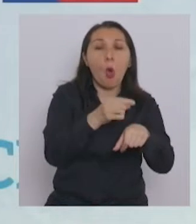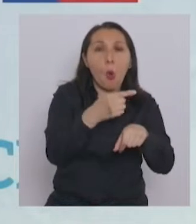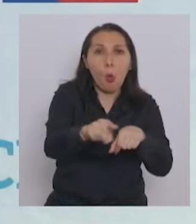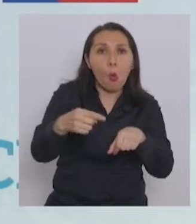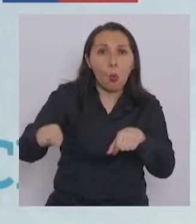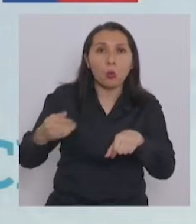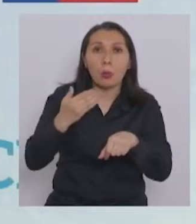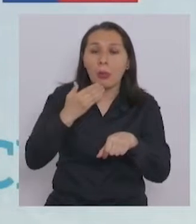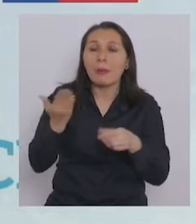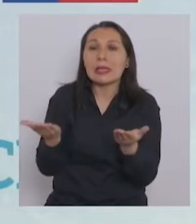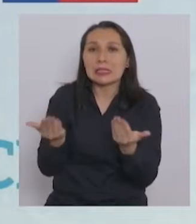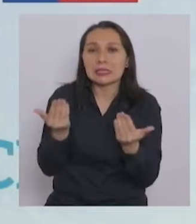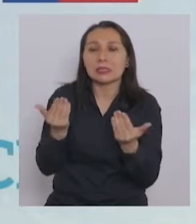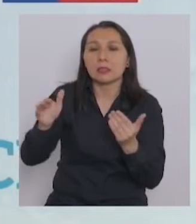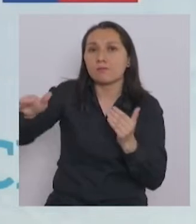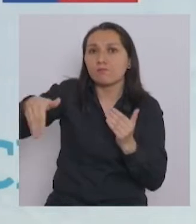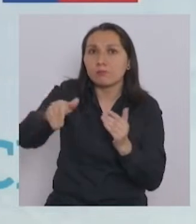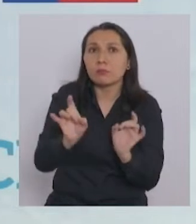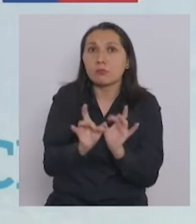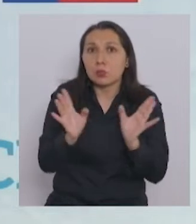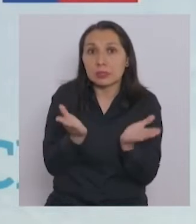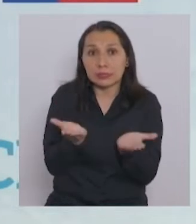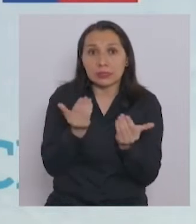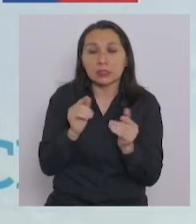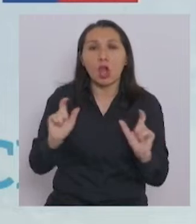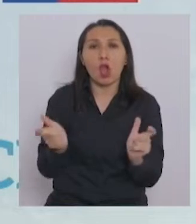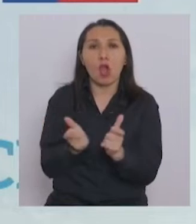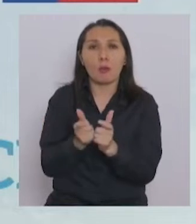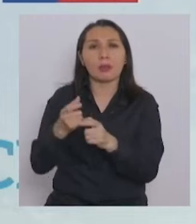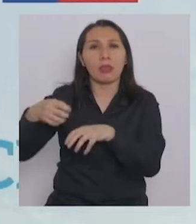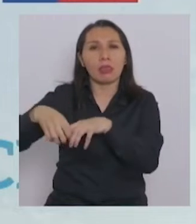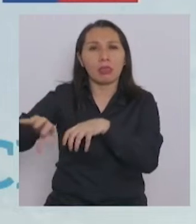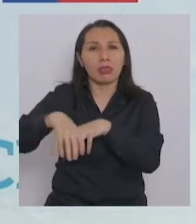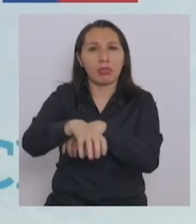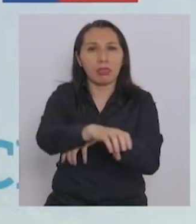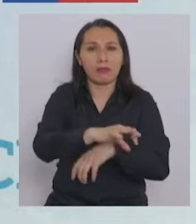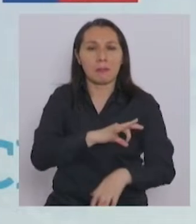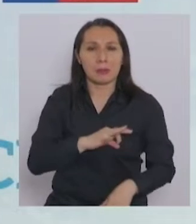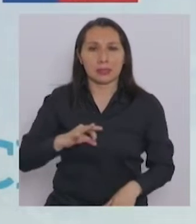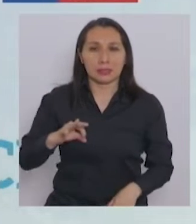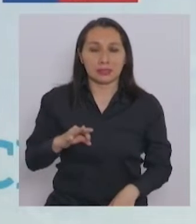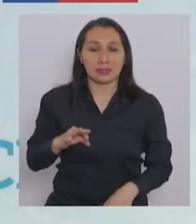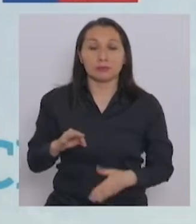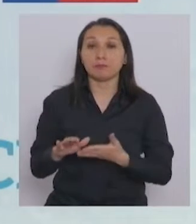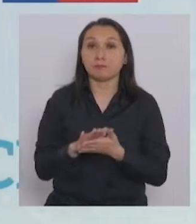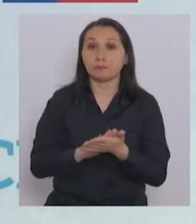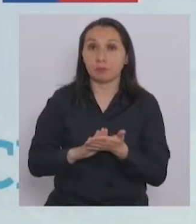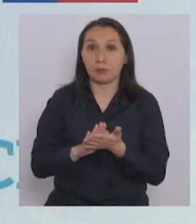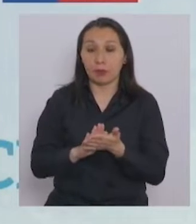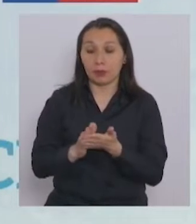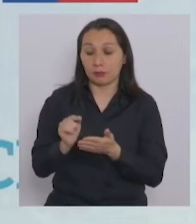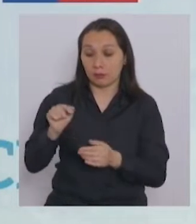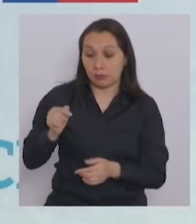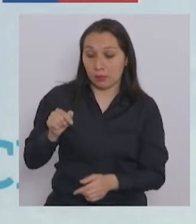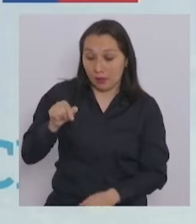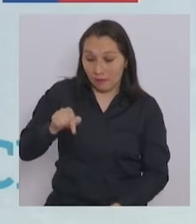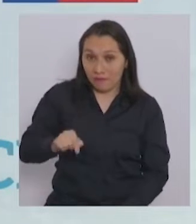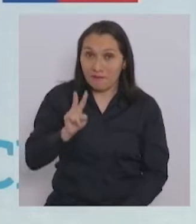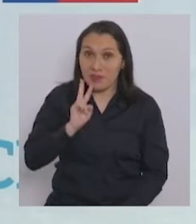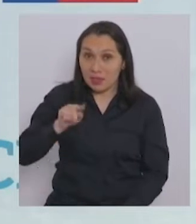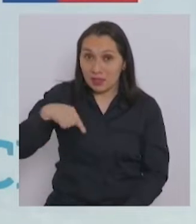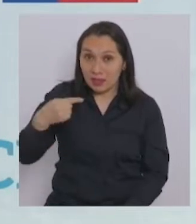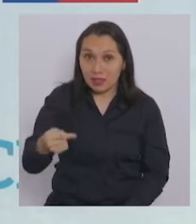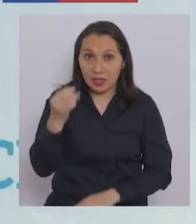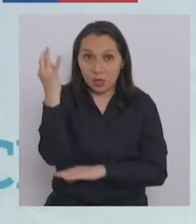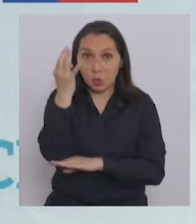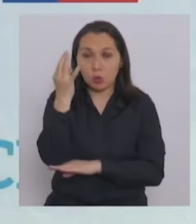se convocará, en caso de necesidad, a este comité interministerial. En el caso de la sesión de este viernes, será para presentar